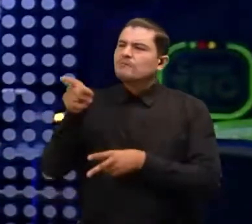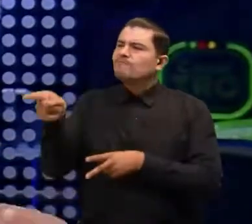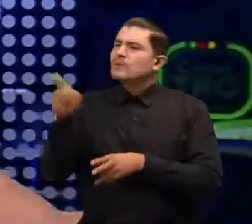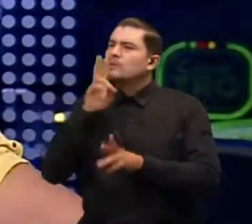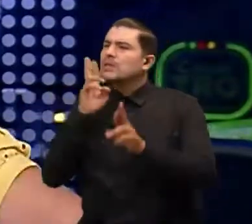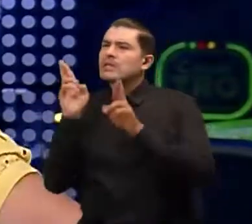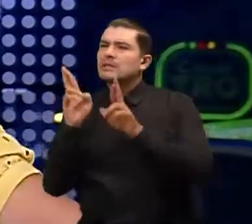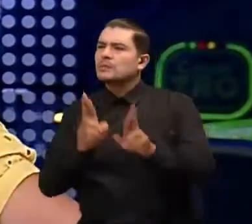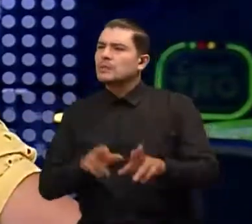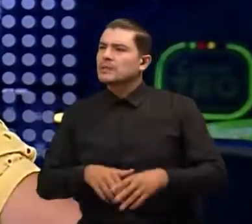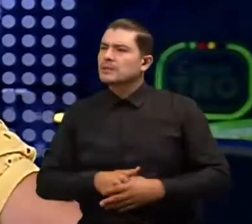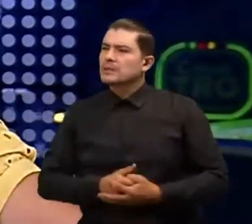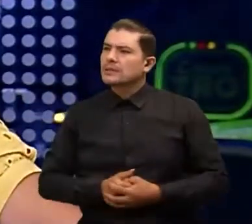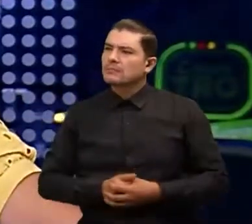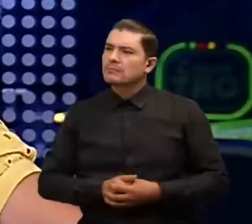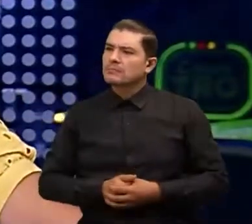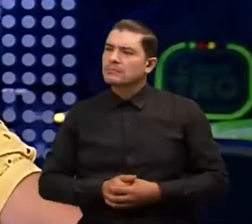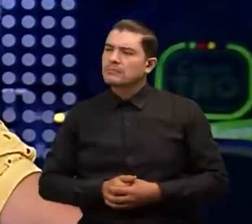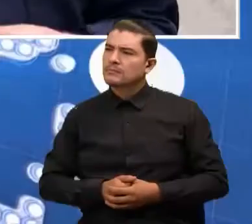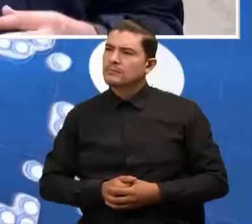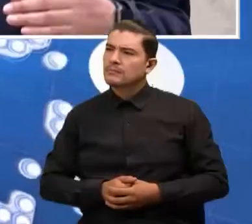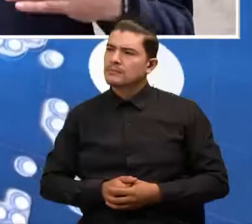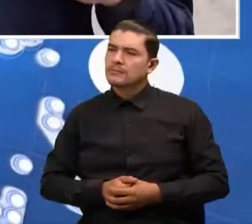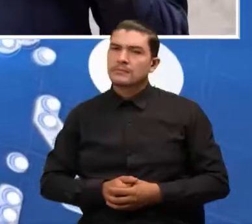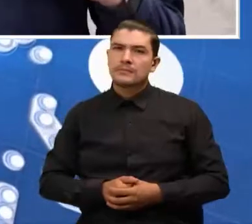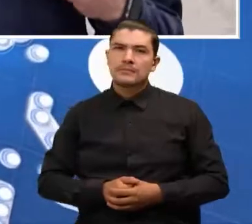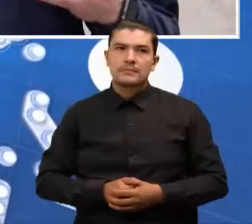hechos más recientes?